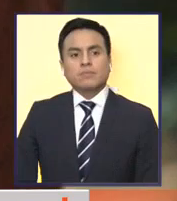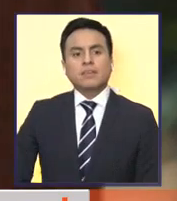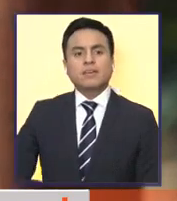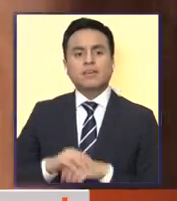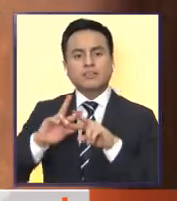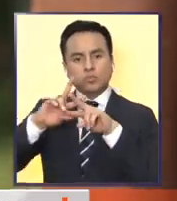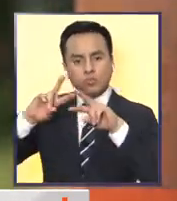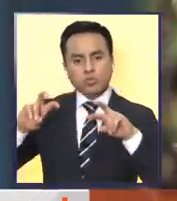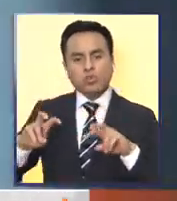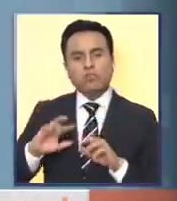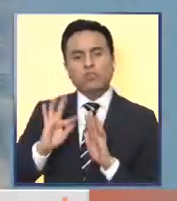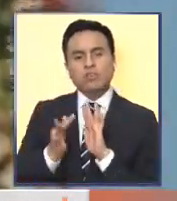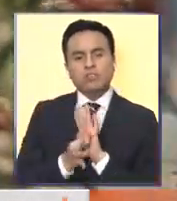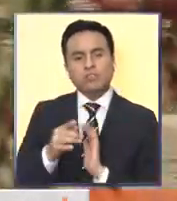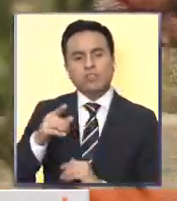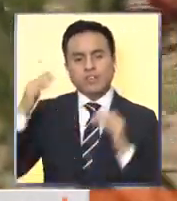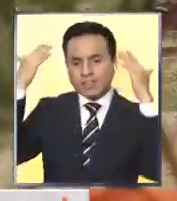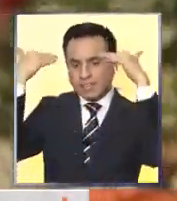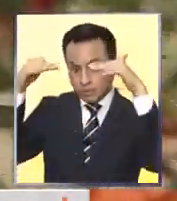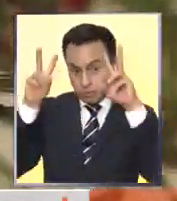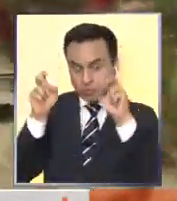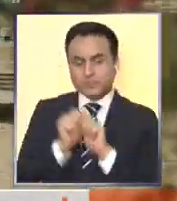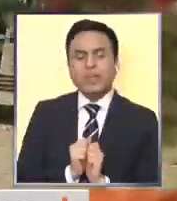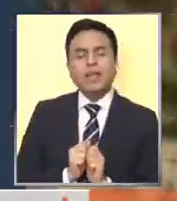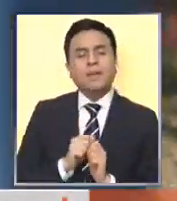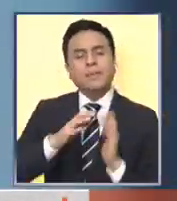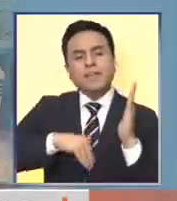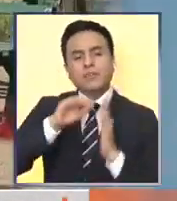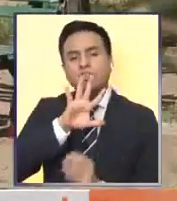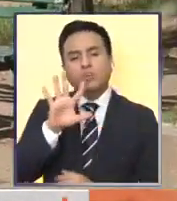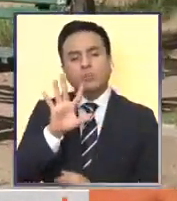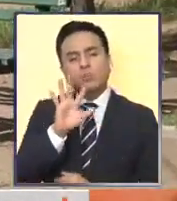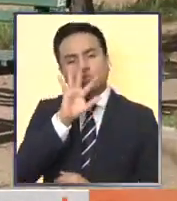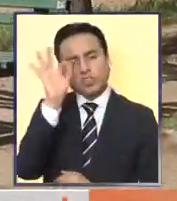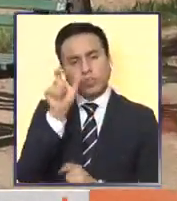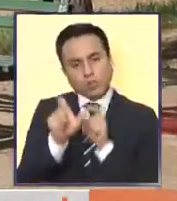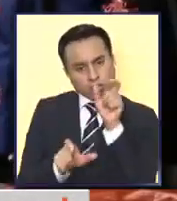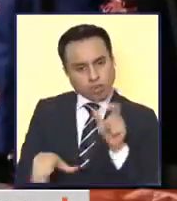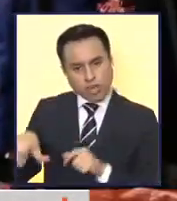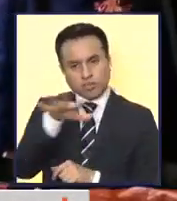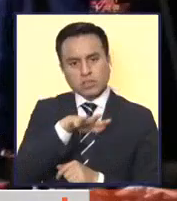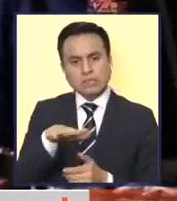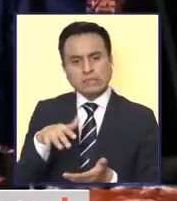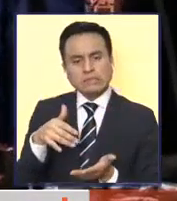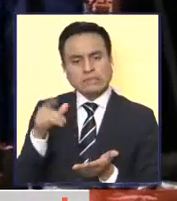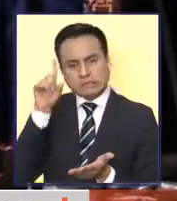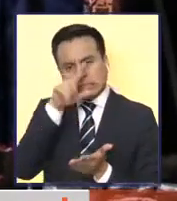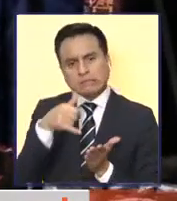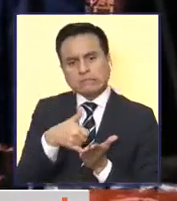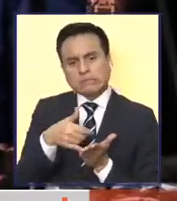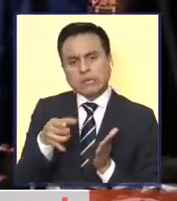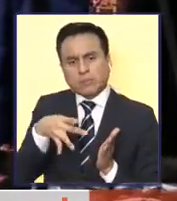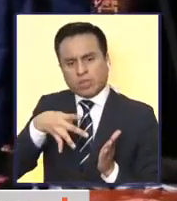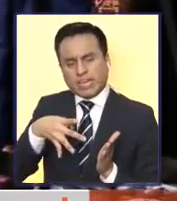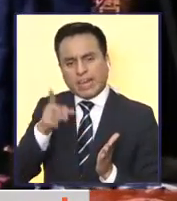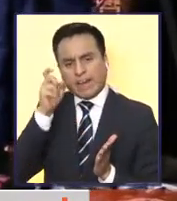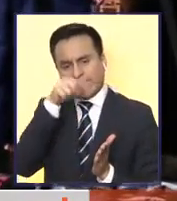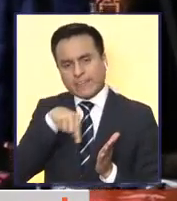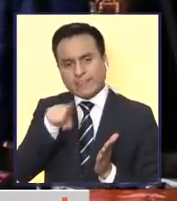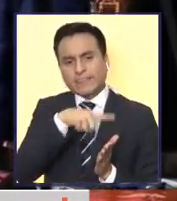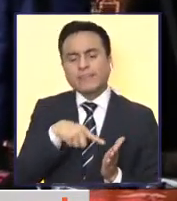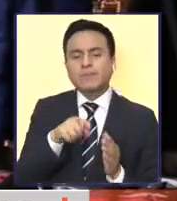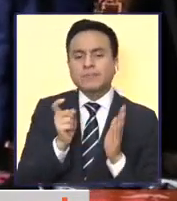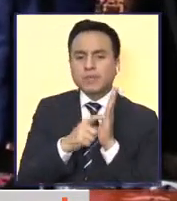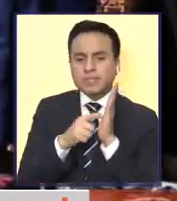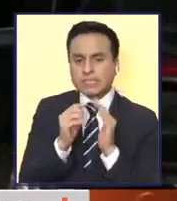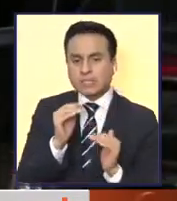estudio de la Fundación Techo, en La Pintana un 55% de su población es vulnerable. Con dicho porcentaje, lideran este